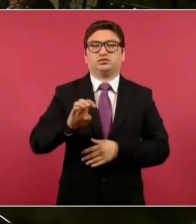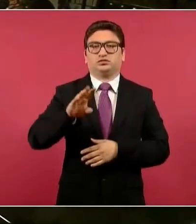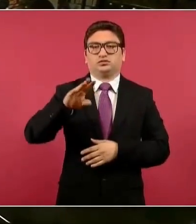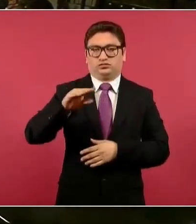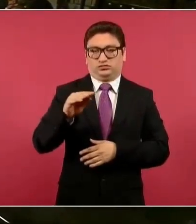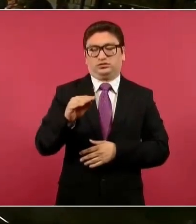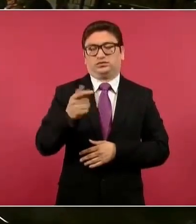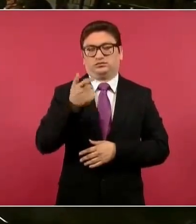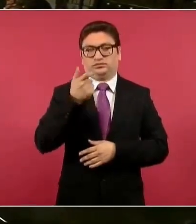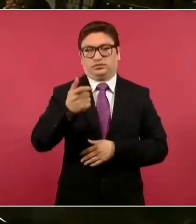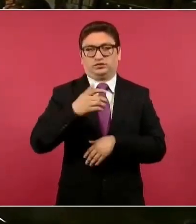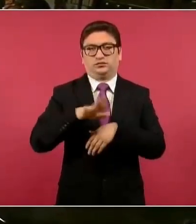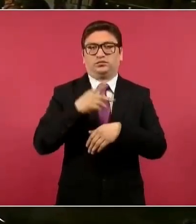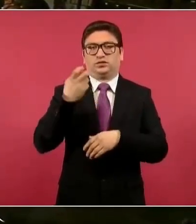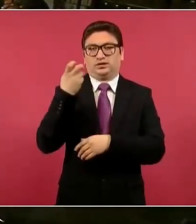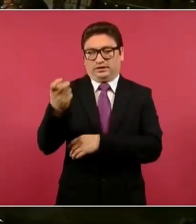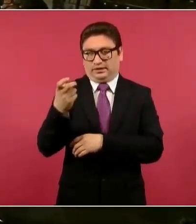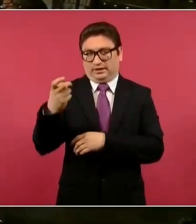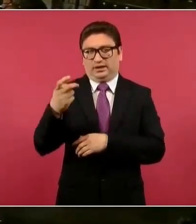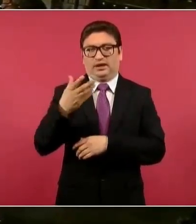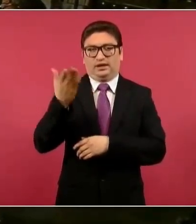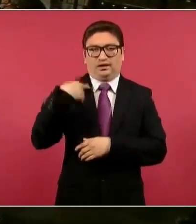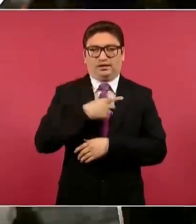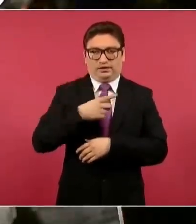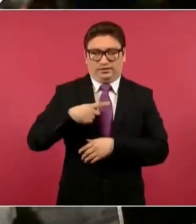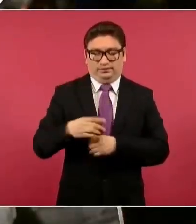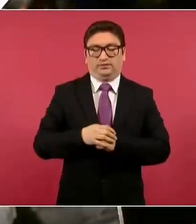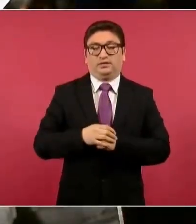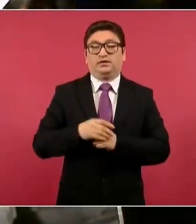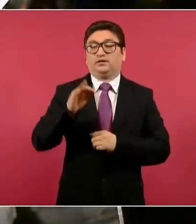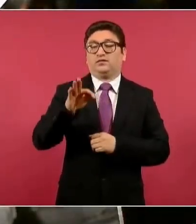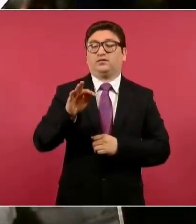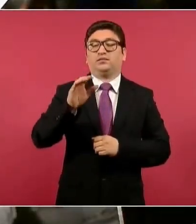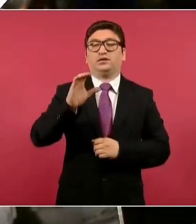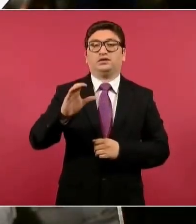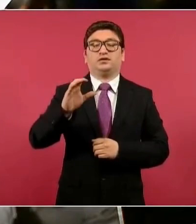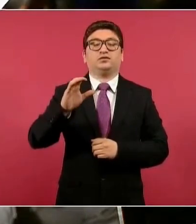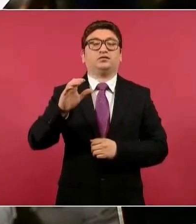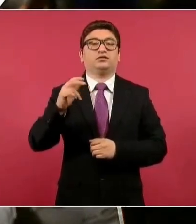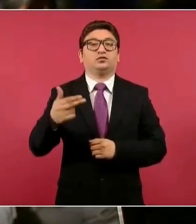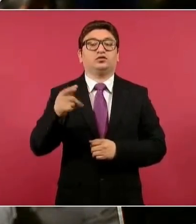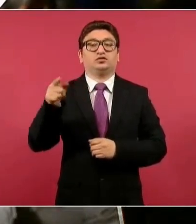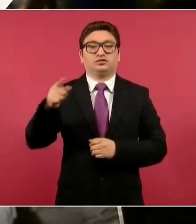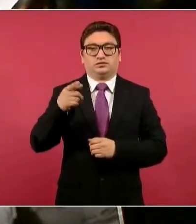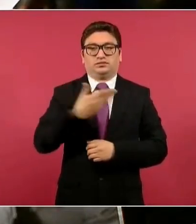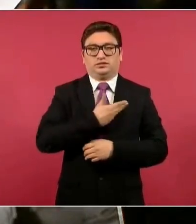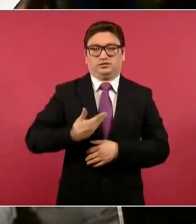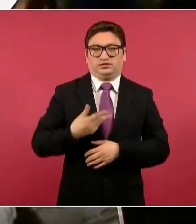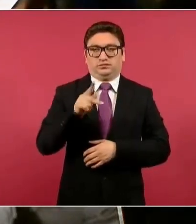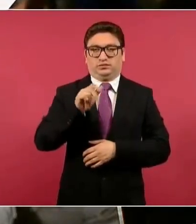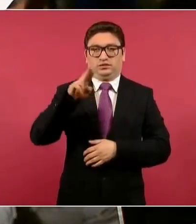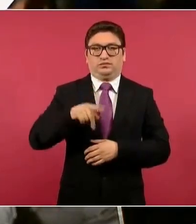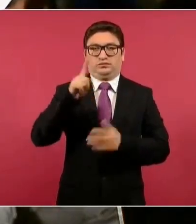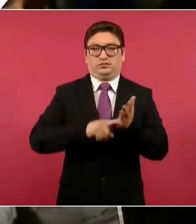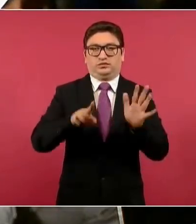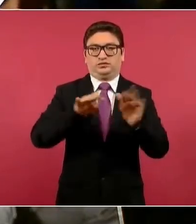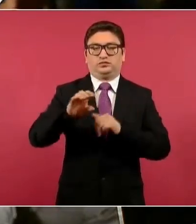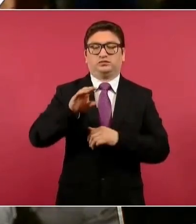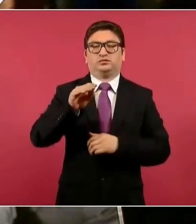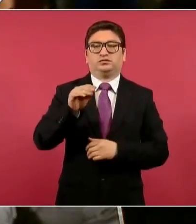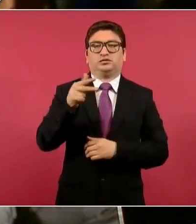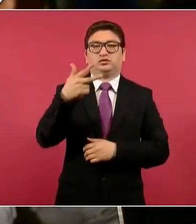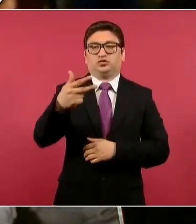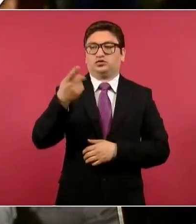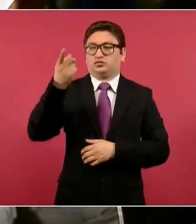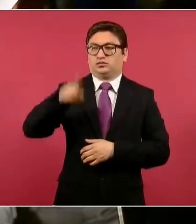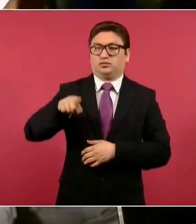6,490 pesos por el Fobaproa. Felipe Calderón, presidente del PAN en 1998,